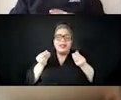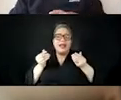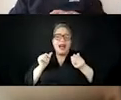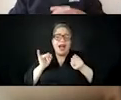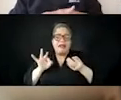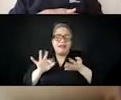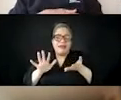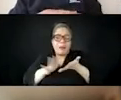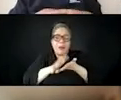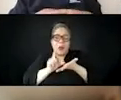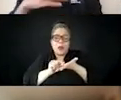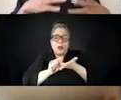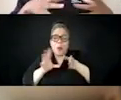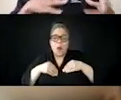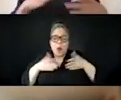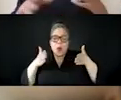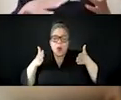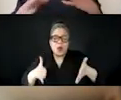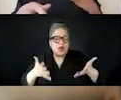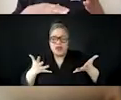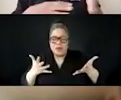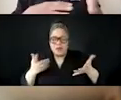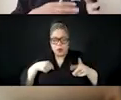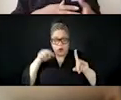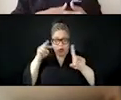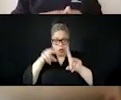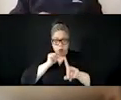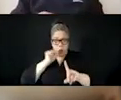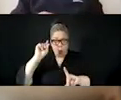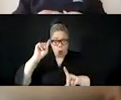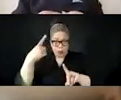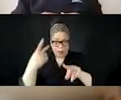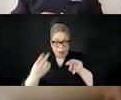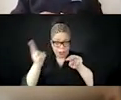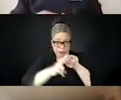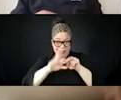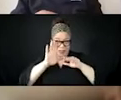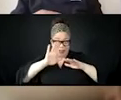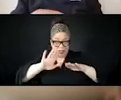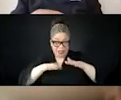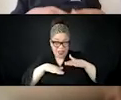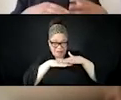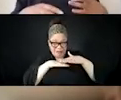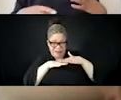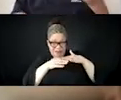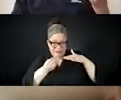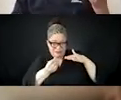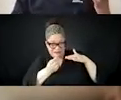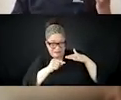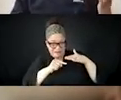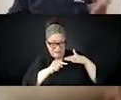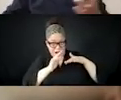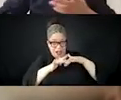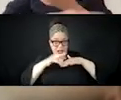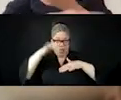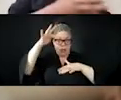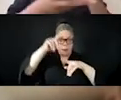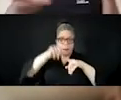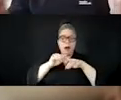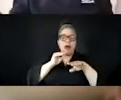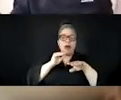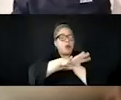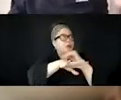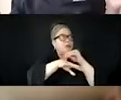estaban buscando no sólo incrementar su su su cantidad sino la